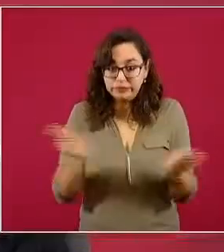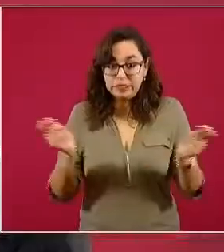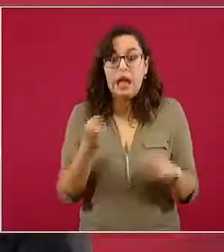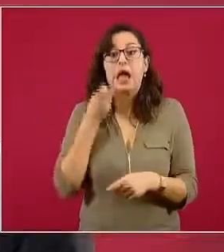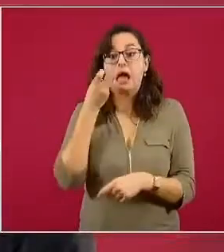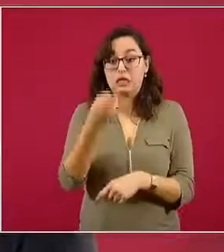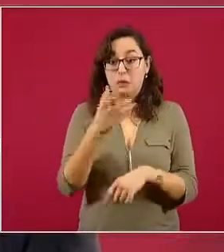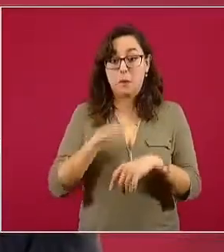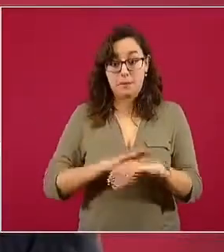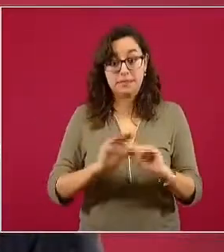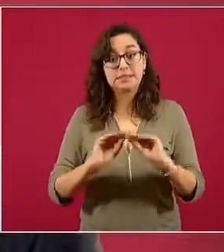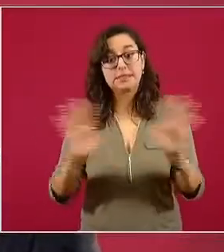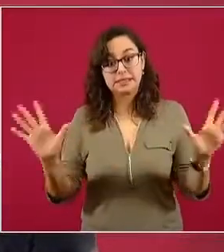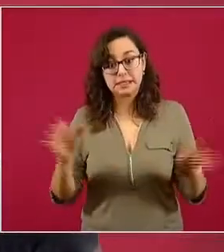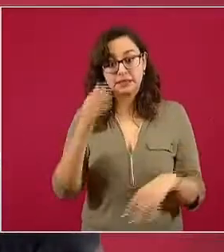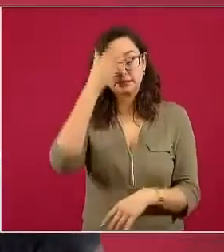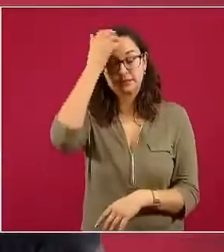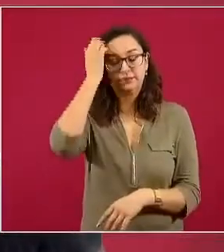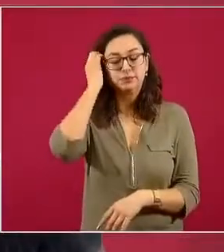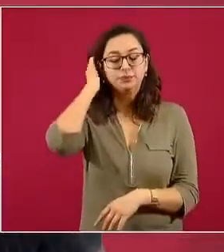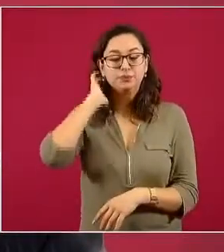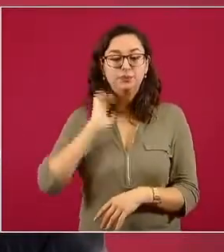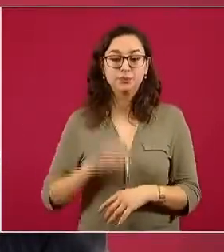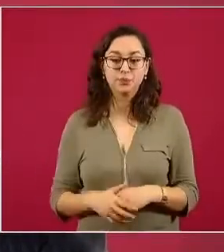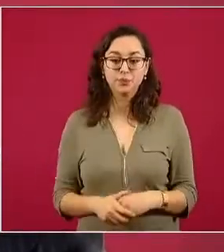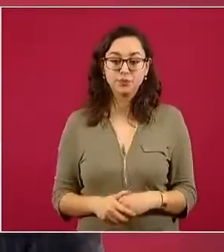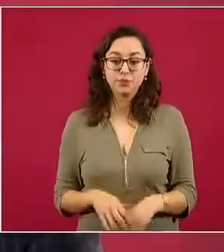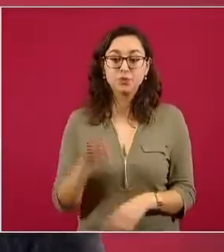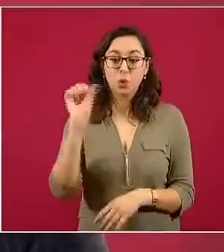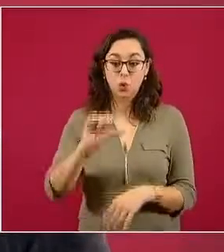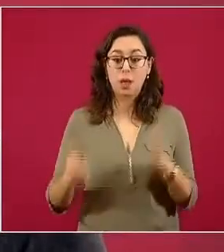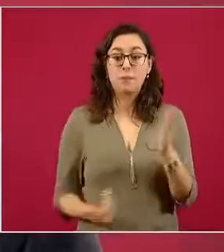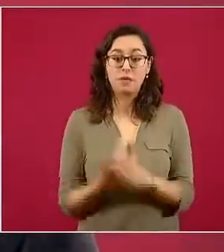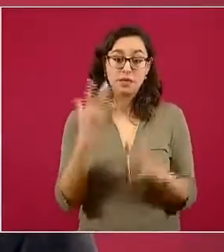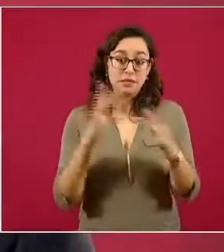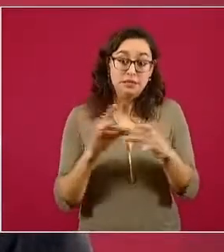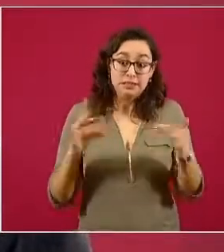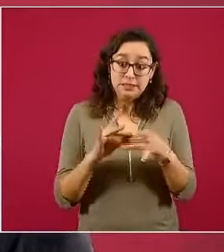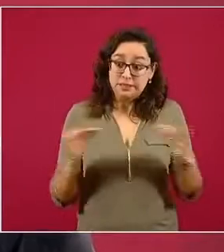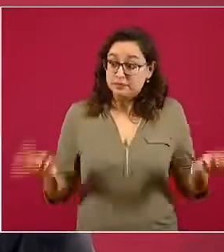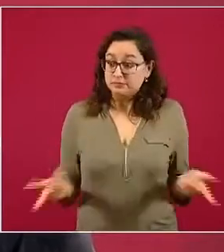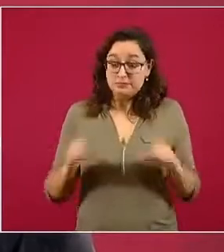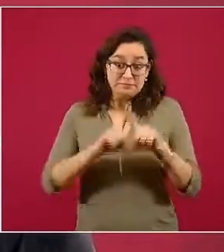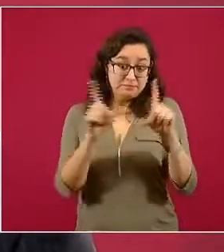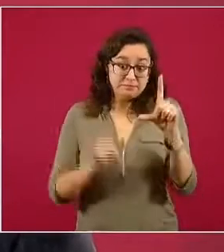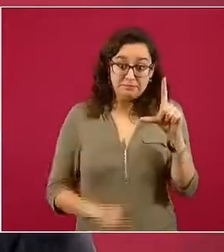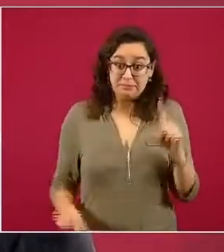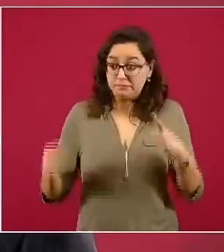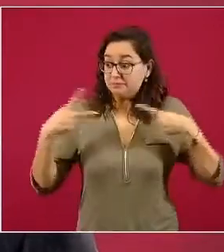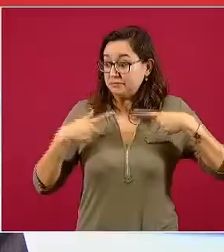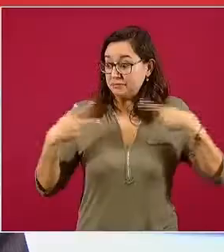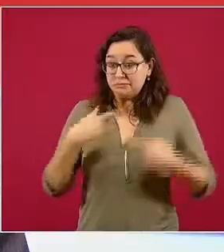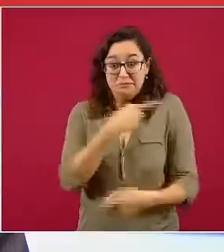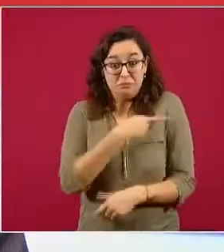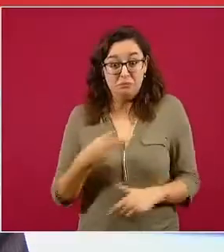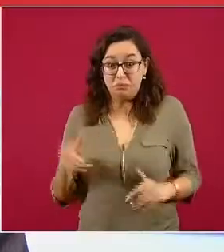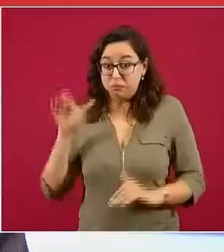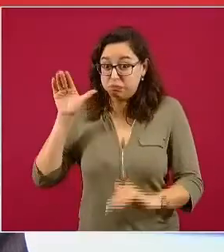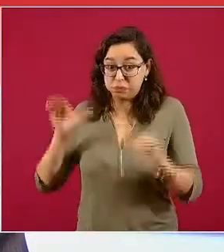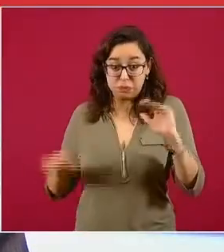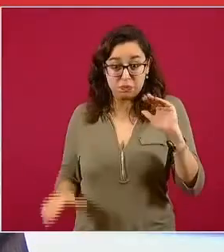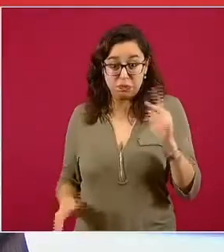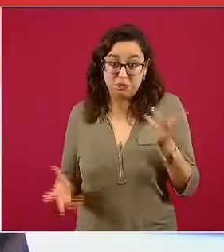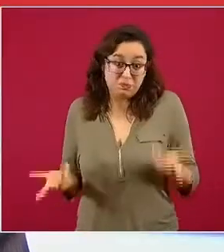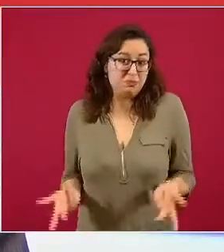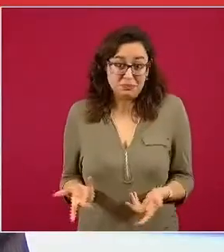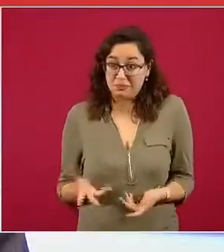muy claro eso. Cuando decíamos esta mañana sobre las desigualdades sociales, pues es algo que seguiremos diciendo con el ánimo de denunciar y